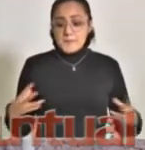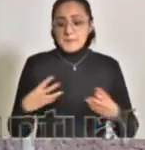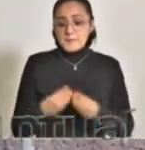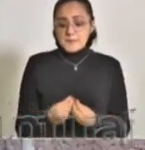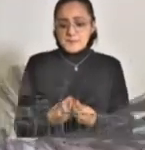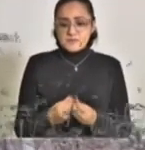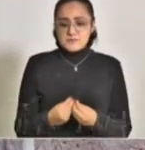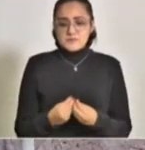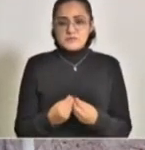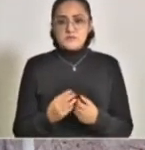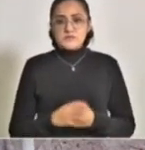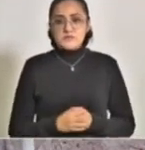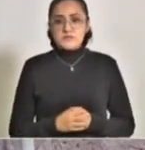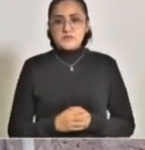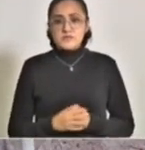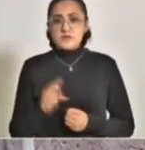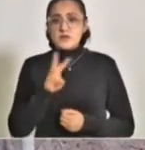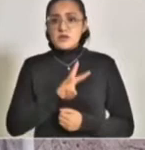de